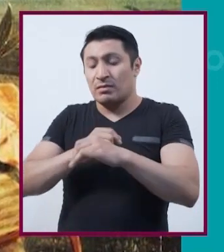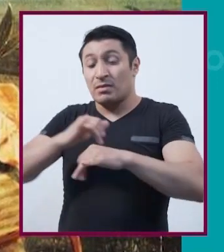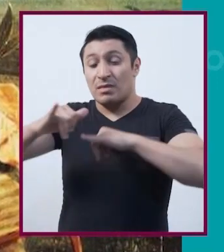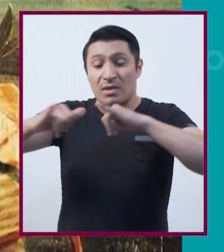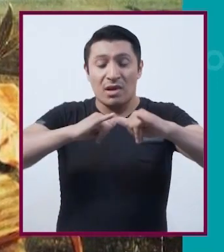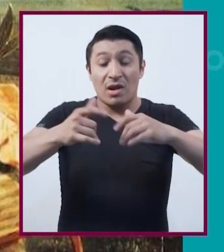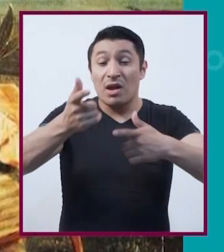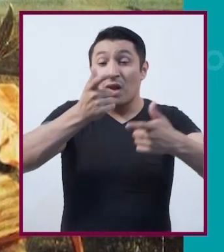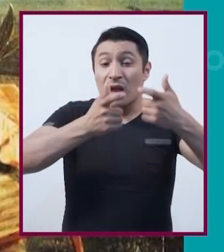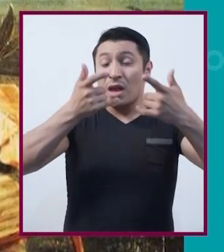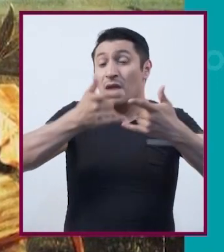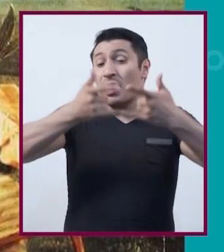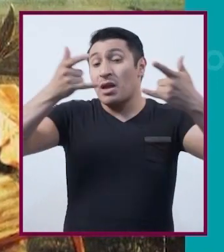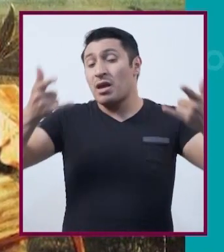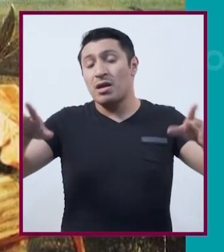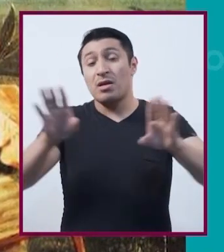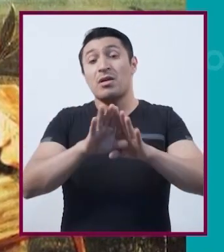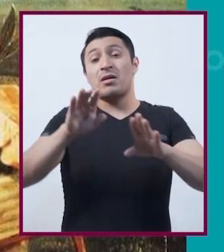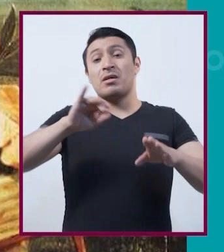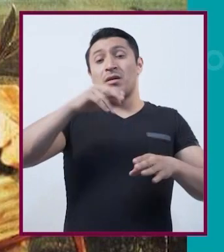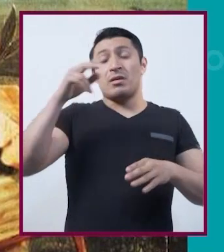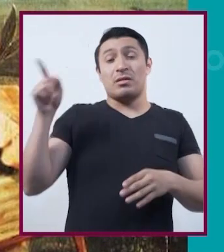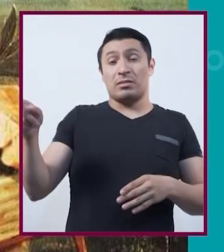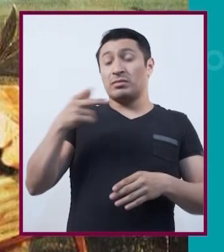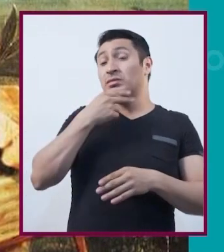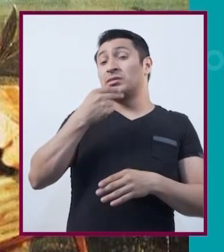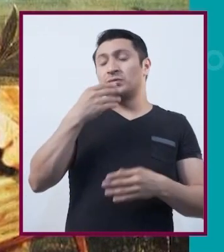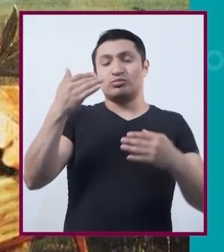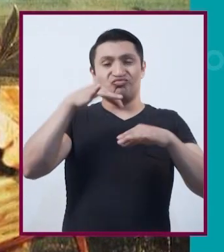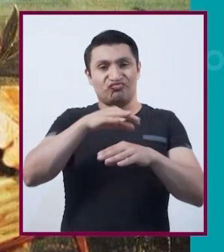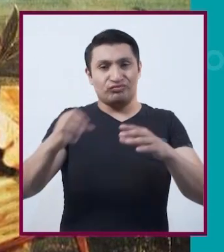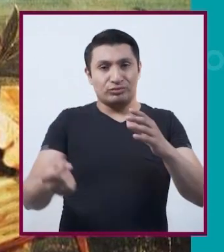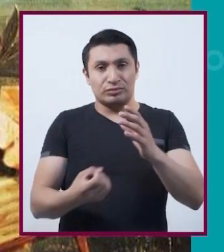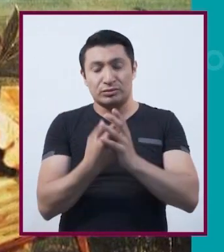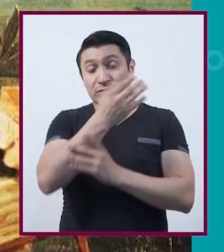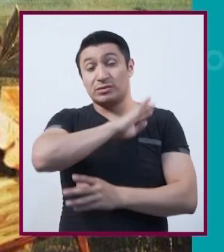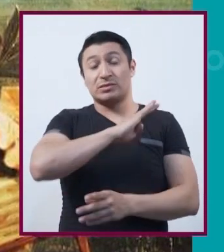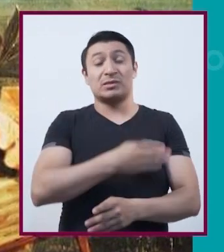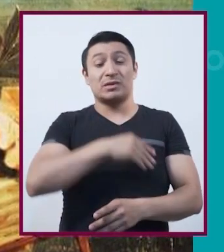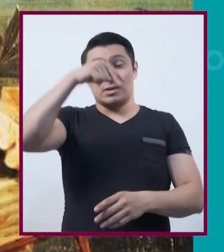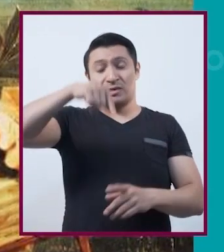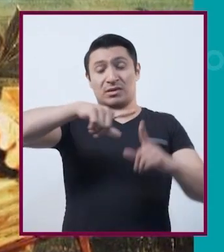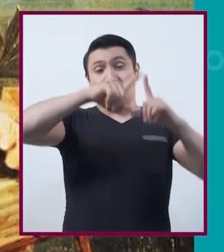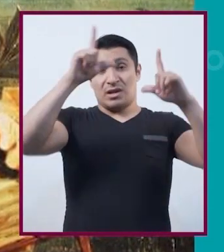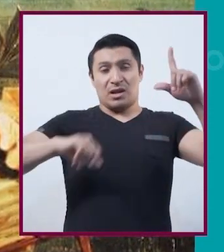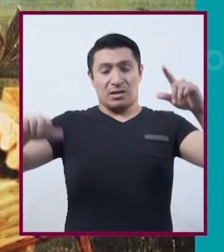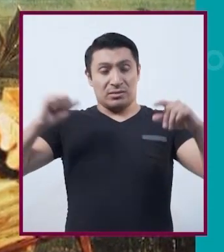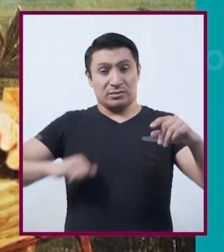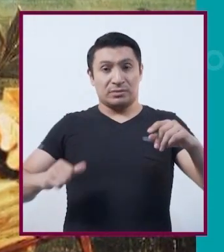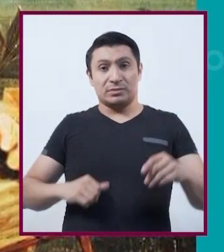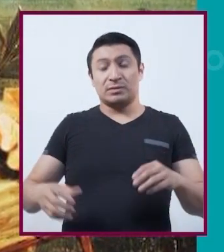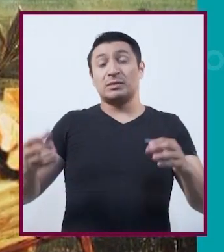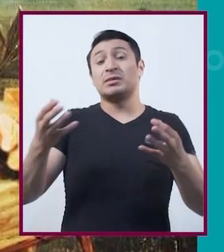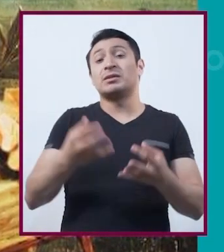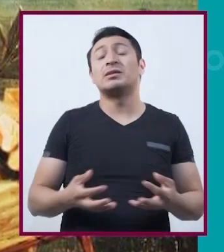que le pudieran interesar y sobre las regiones de las que pudieran apropiarse.